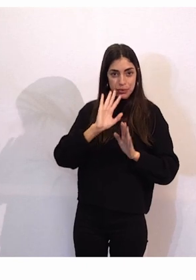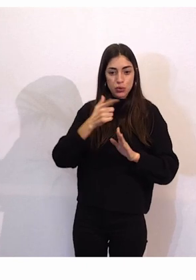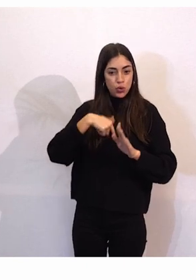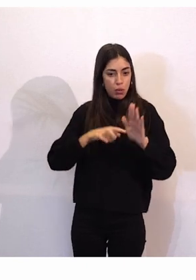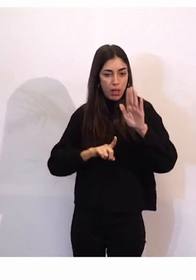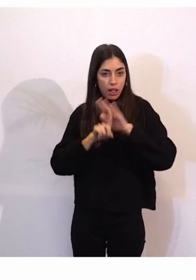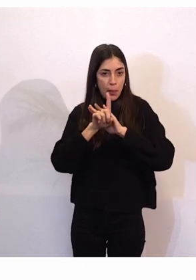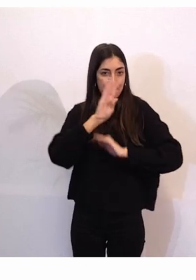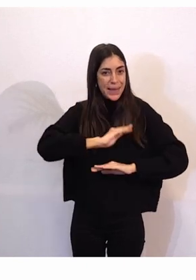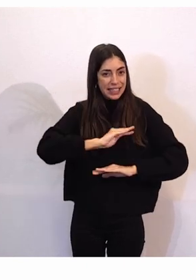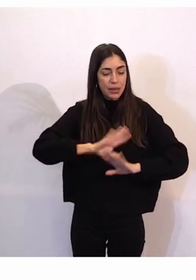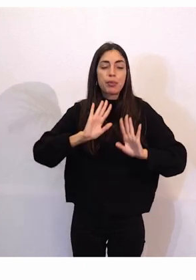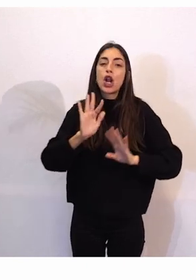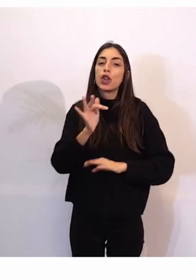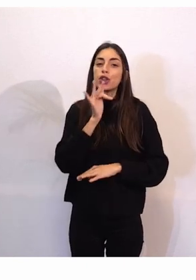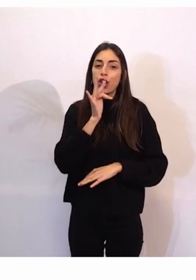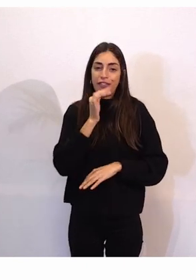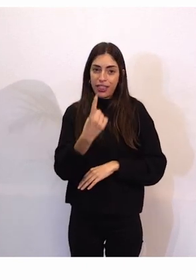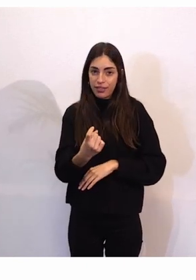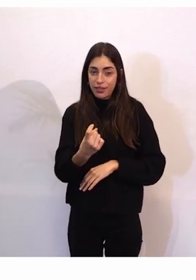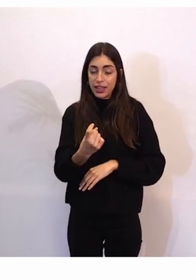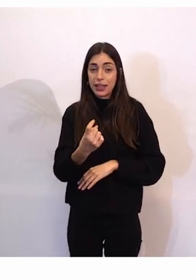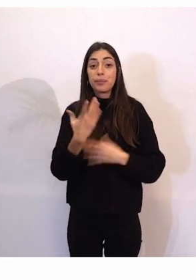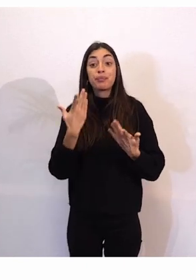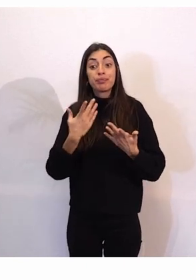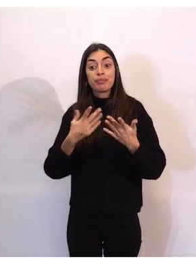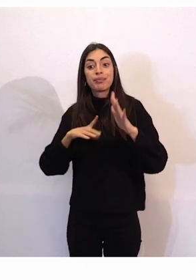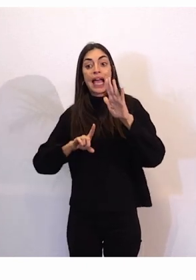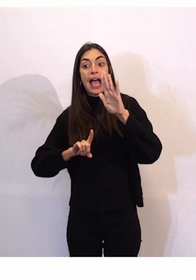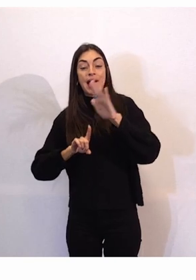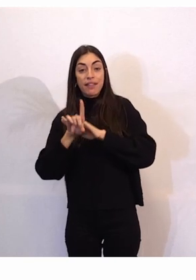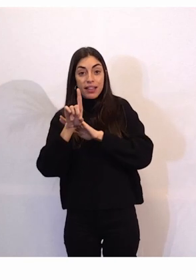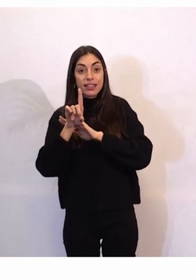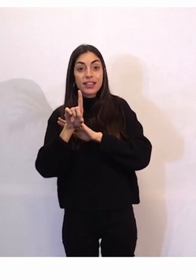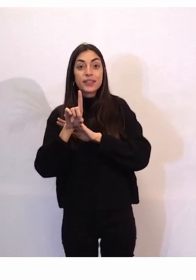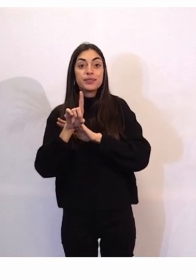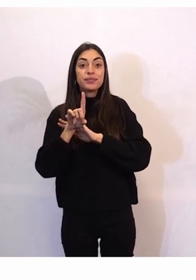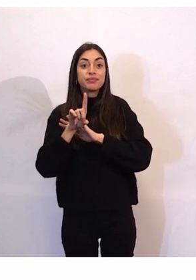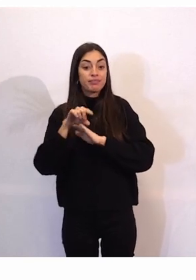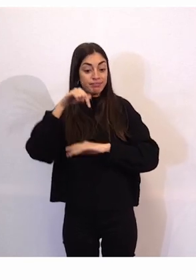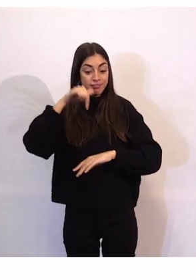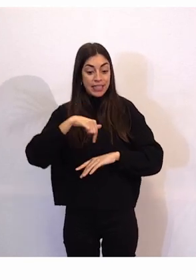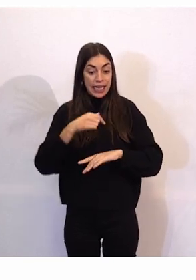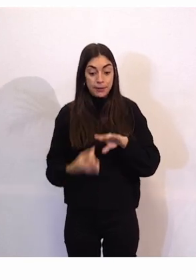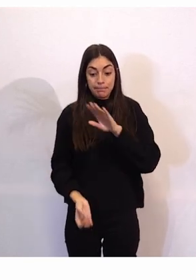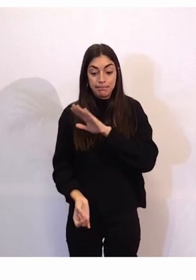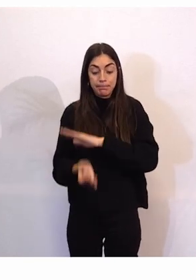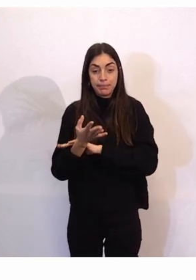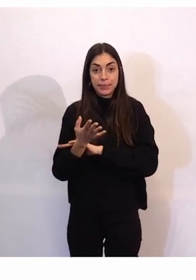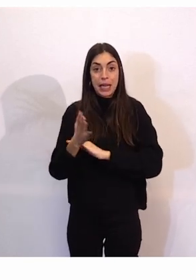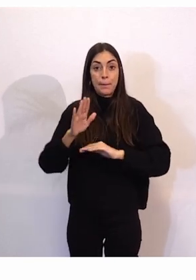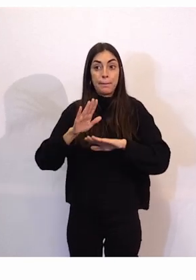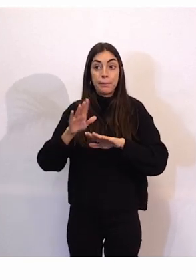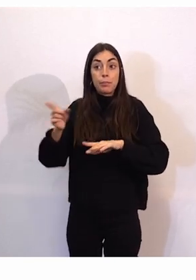muchísimo por avanzar. Y ese avance tiene que salir de aquí, tiene que salir de